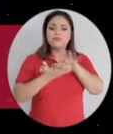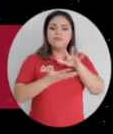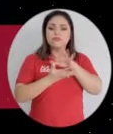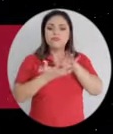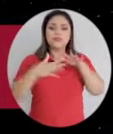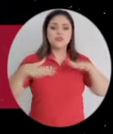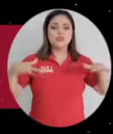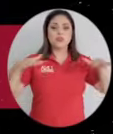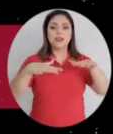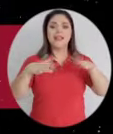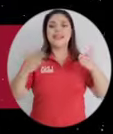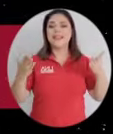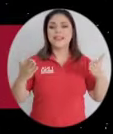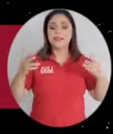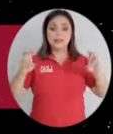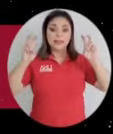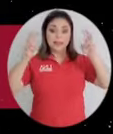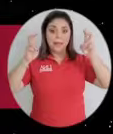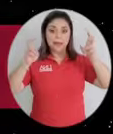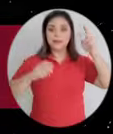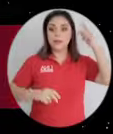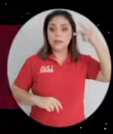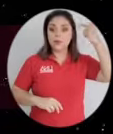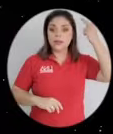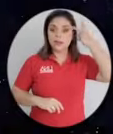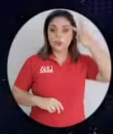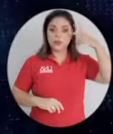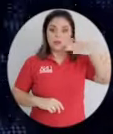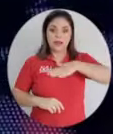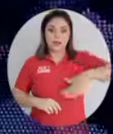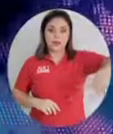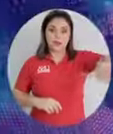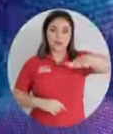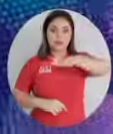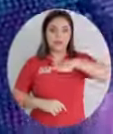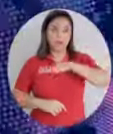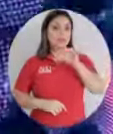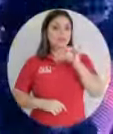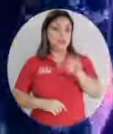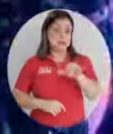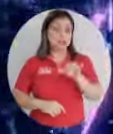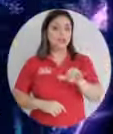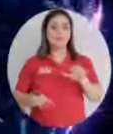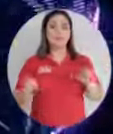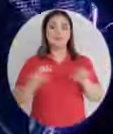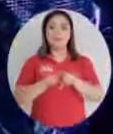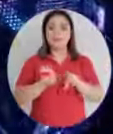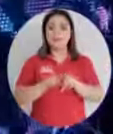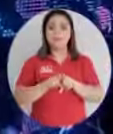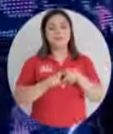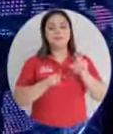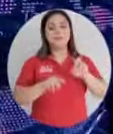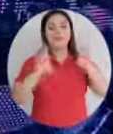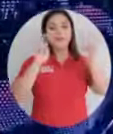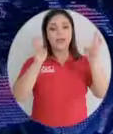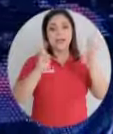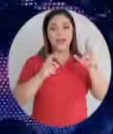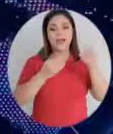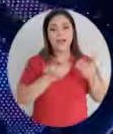también es todos los temas políticos de la región, ¿verdad? Sí. Y ese es un tema también, seguro, de otro